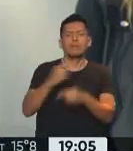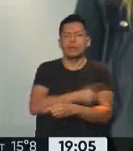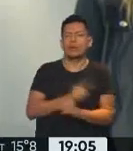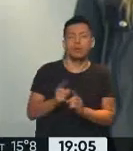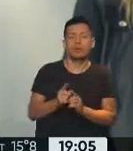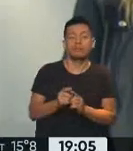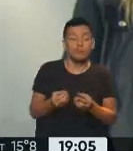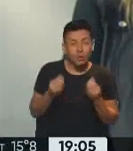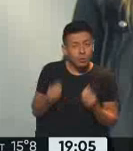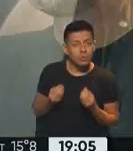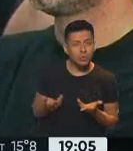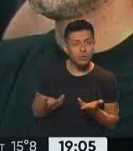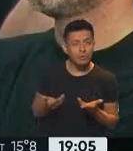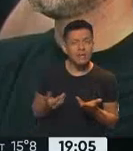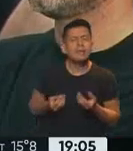hacer?